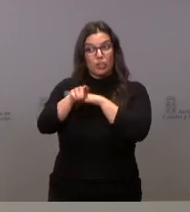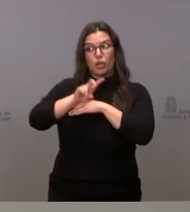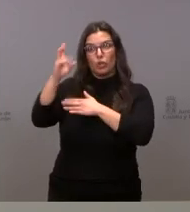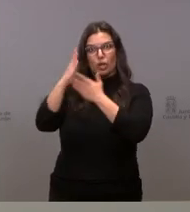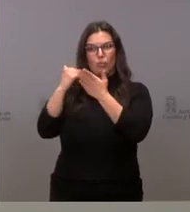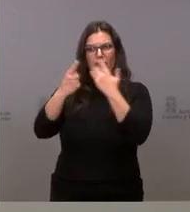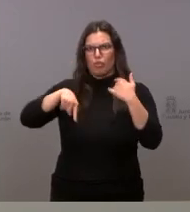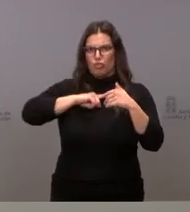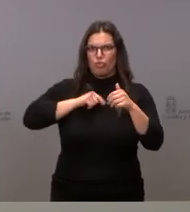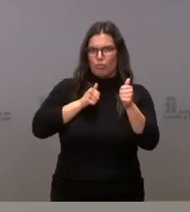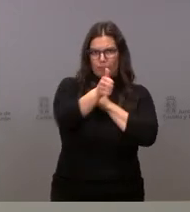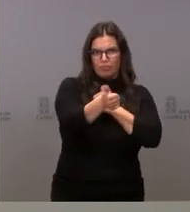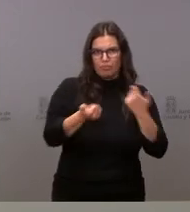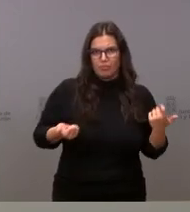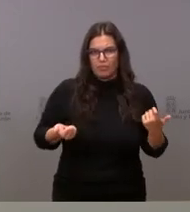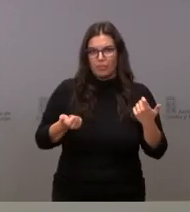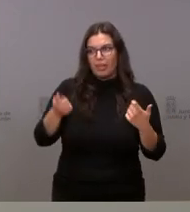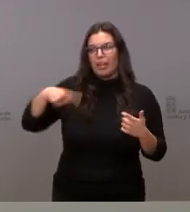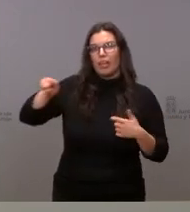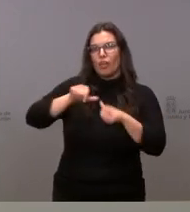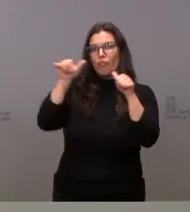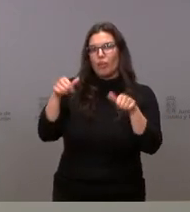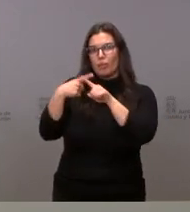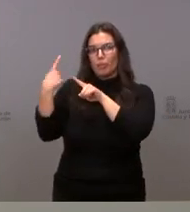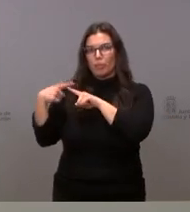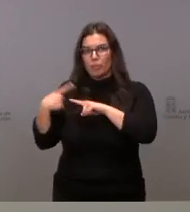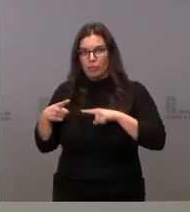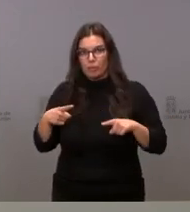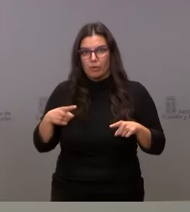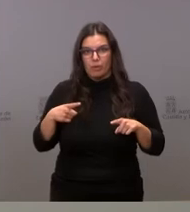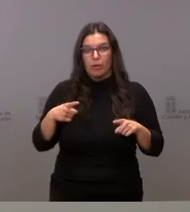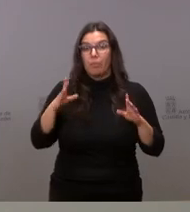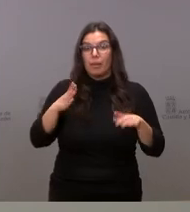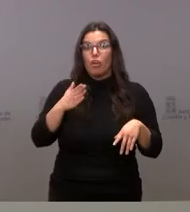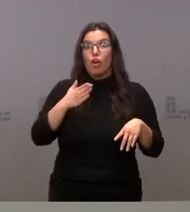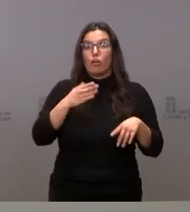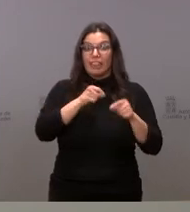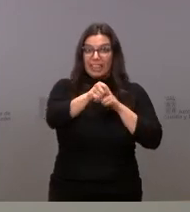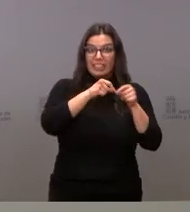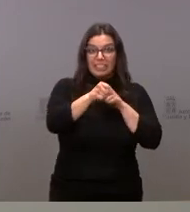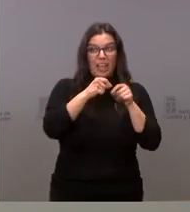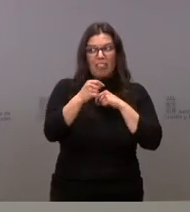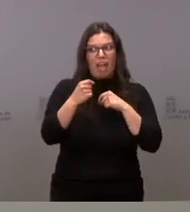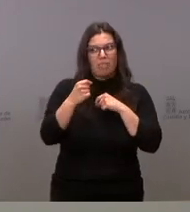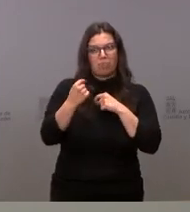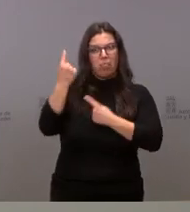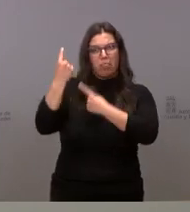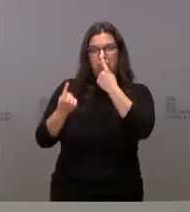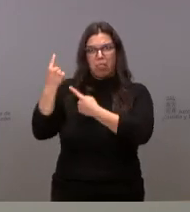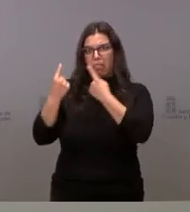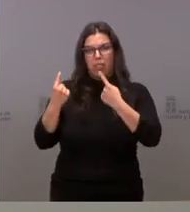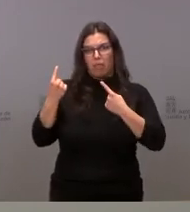autónomas han decidido hacerlo de muchas maneras pero desde luego de modo no presencial lo tienen muy pocas por no decir que ninguna unos actúan